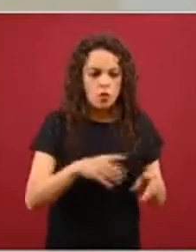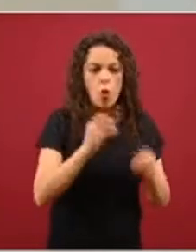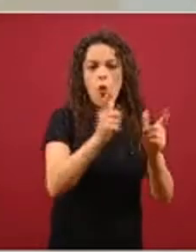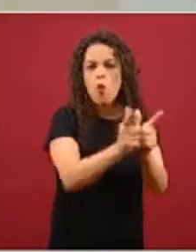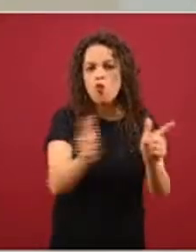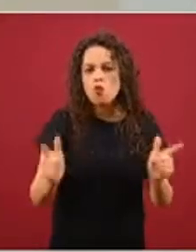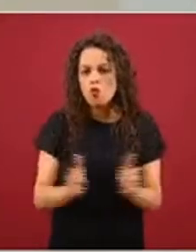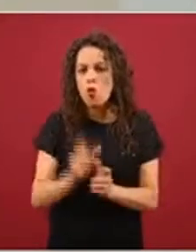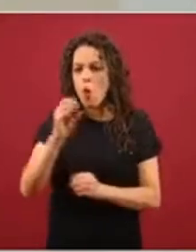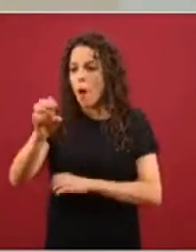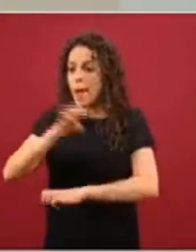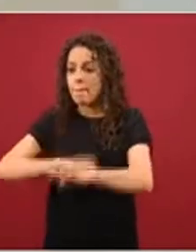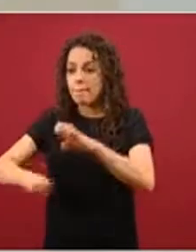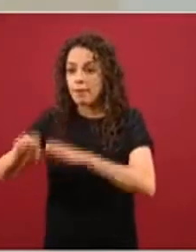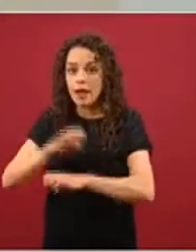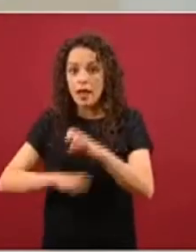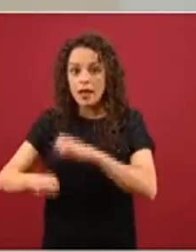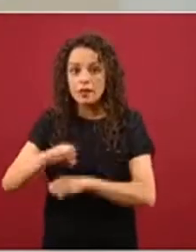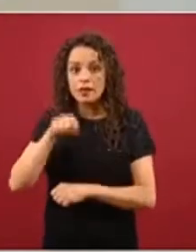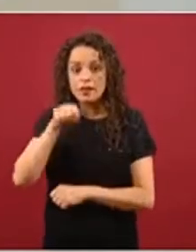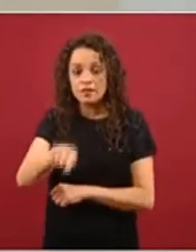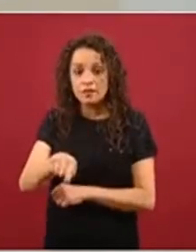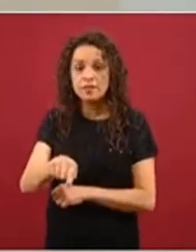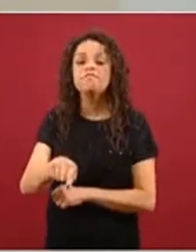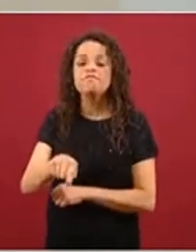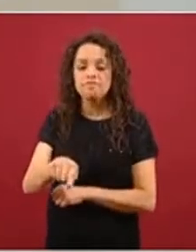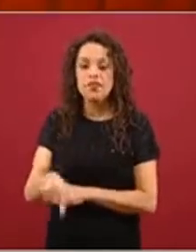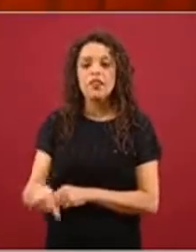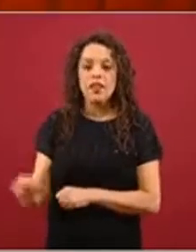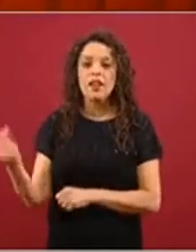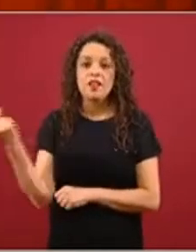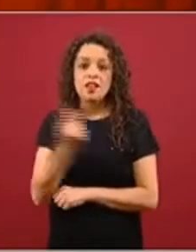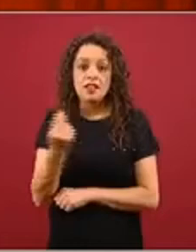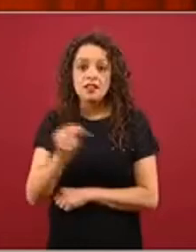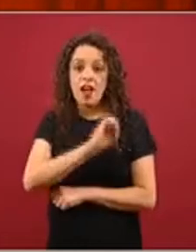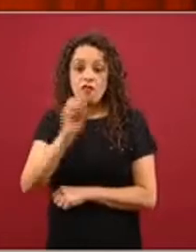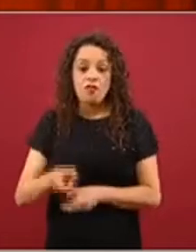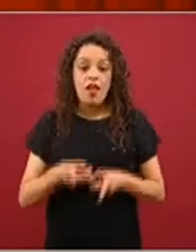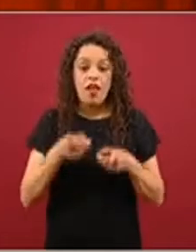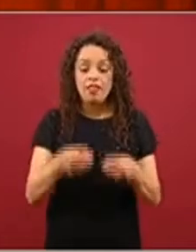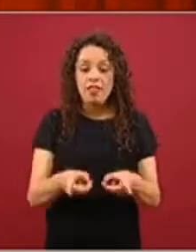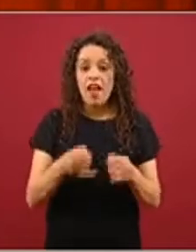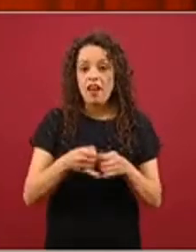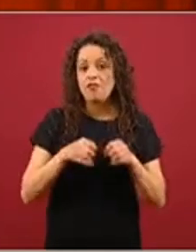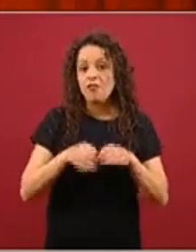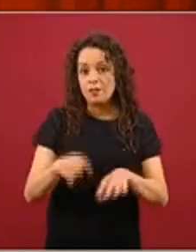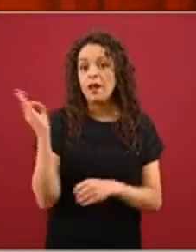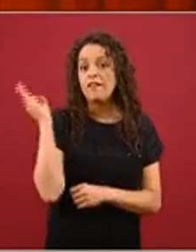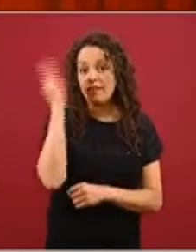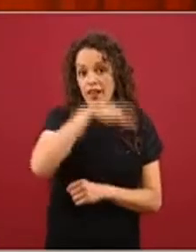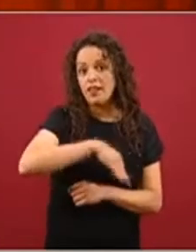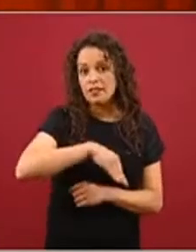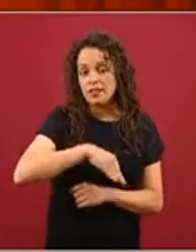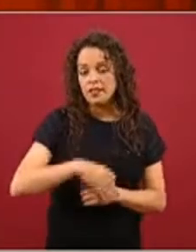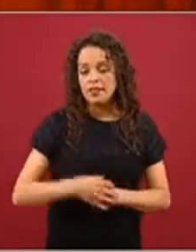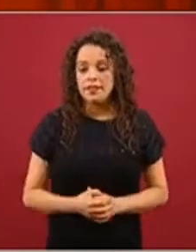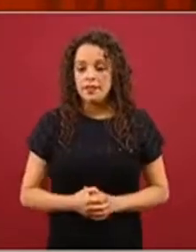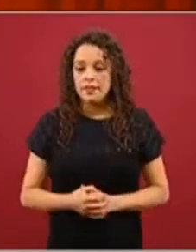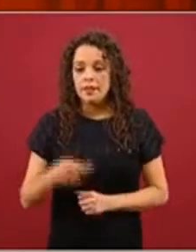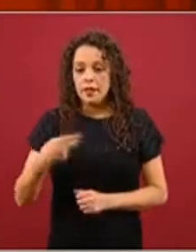noticiosas o empresas que tienen esta agenda de desinformar. Con el ejemplo concreto que nos presenta usted,